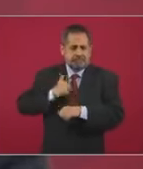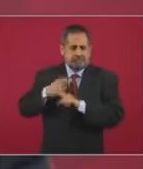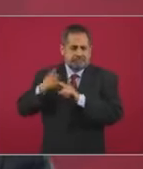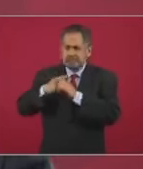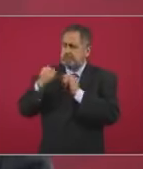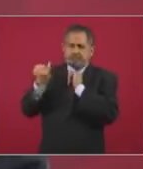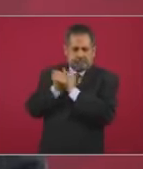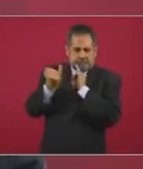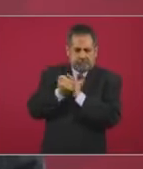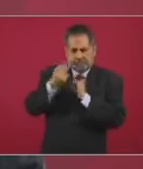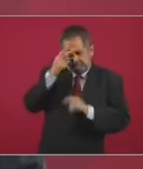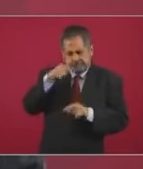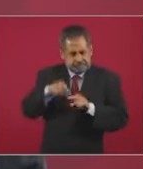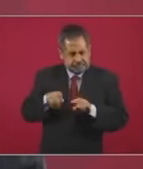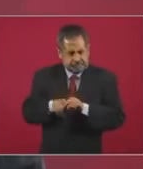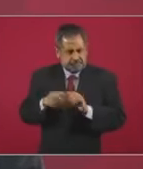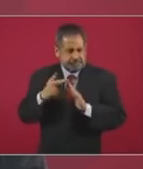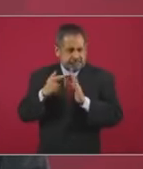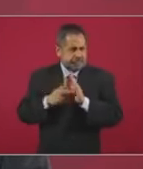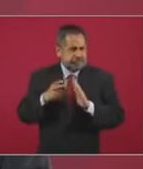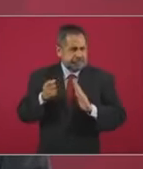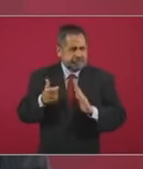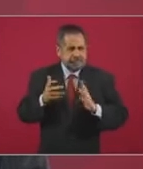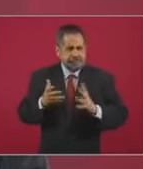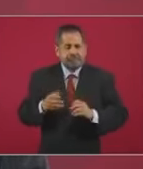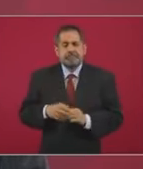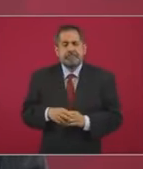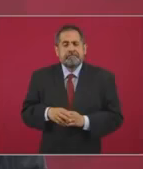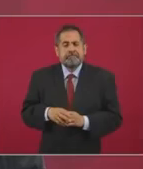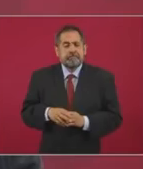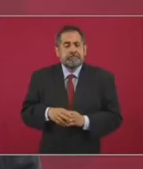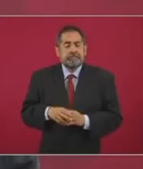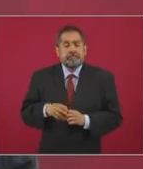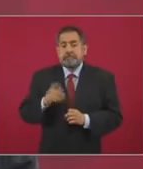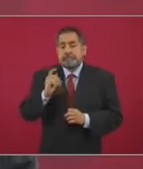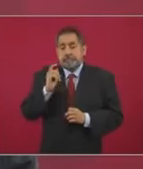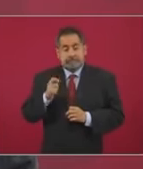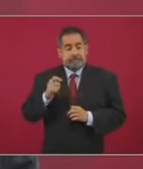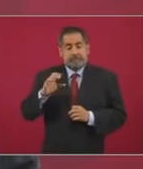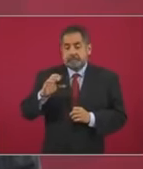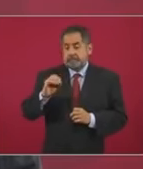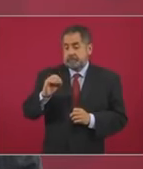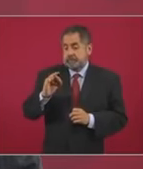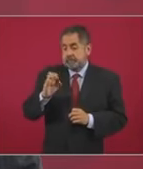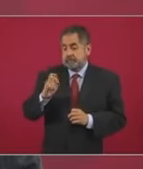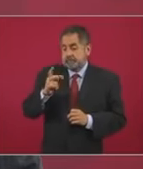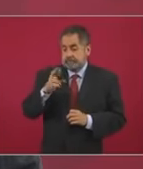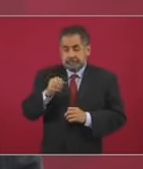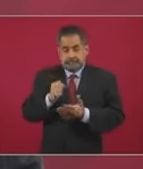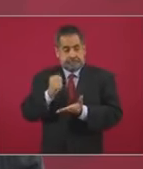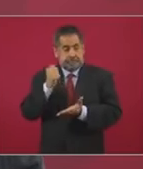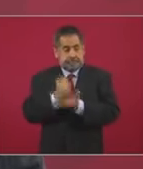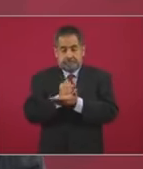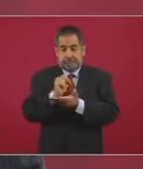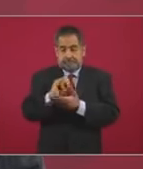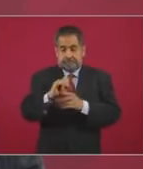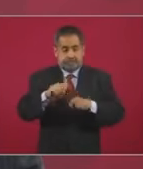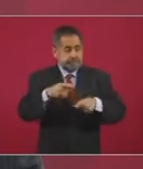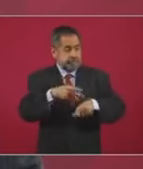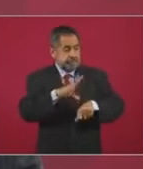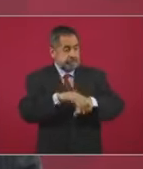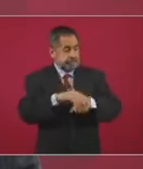etcétera. Y con la aprobación por parte de COFEPRIS, que le otorgó la